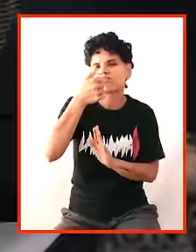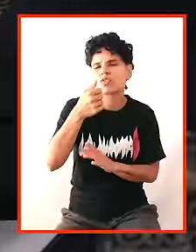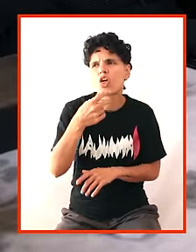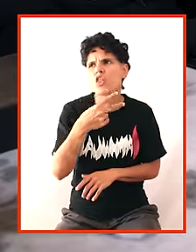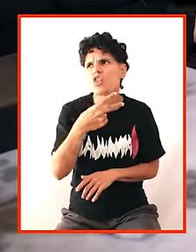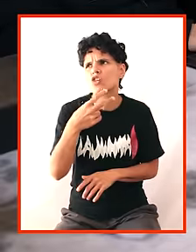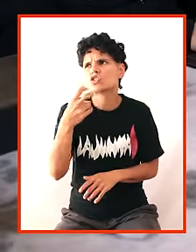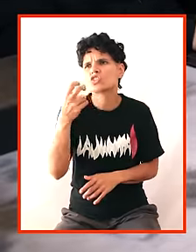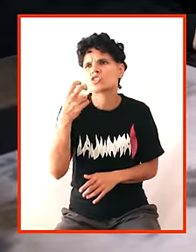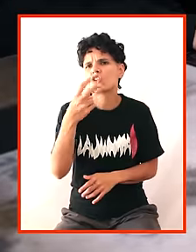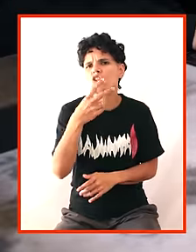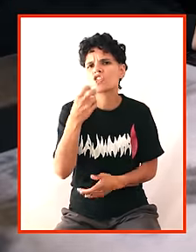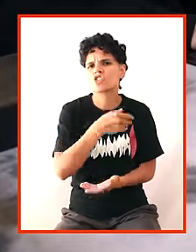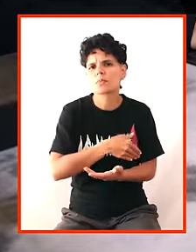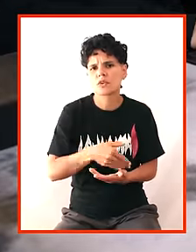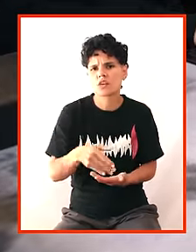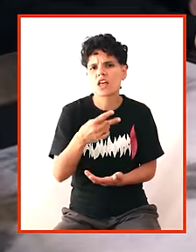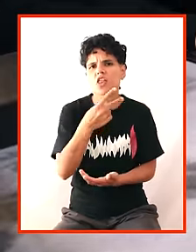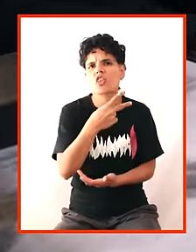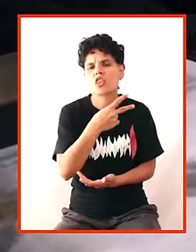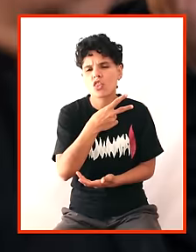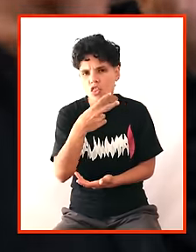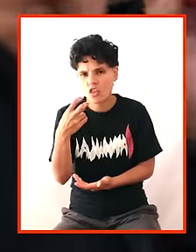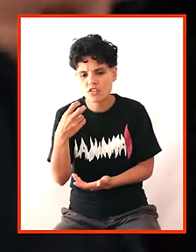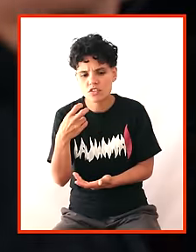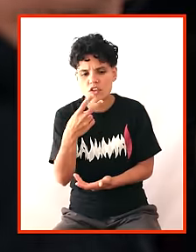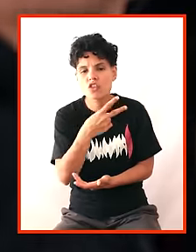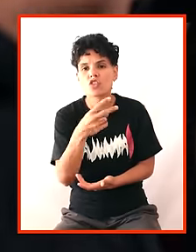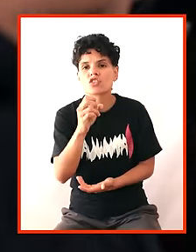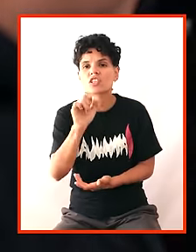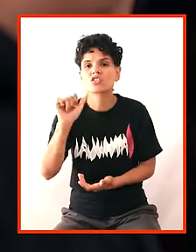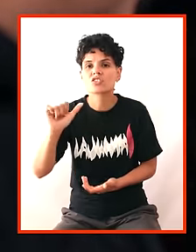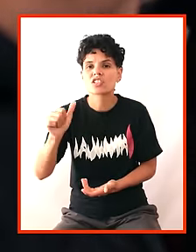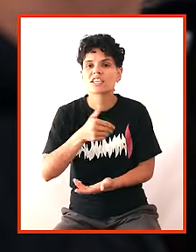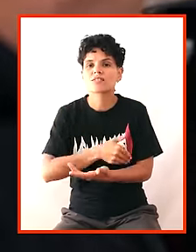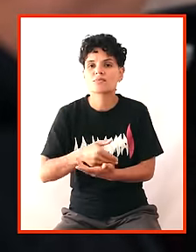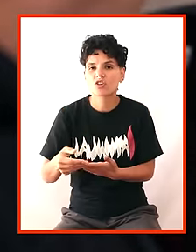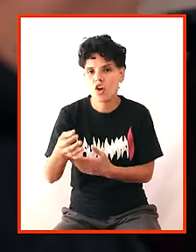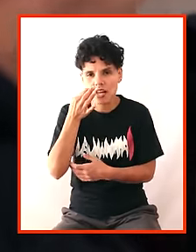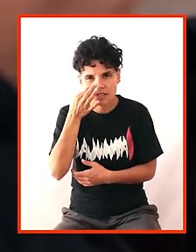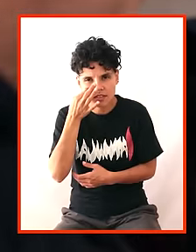millones de visitas. ¿Ah? ¿600? No. 206 millones de visitas.